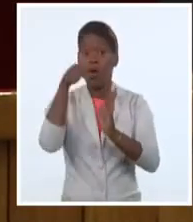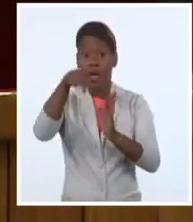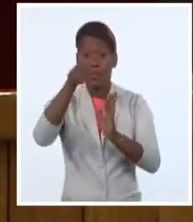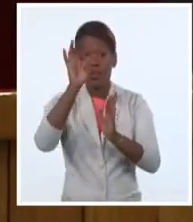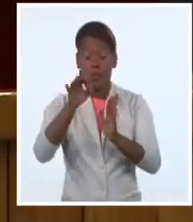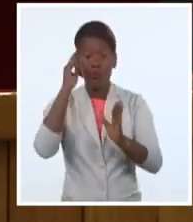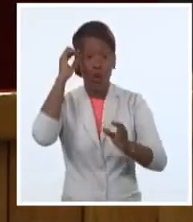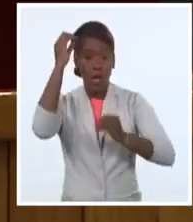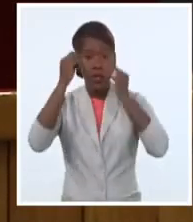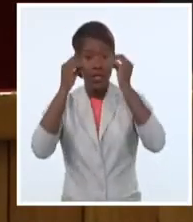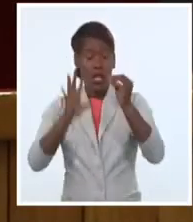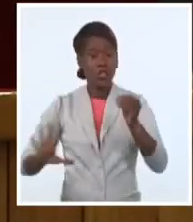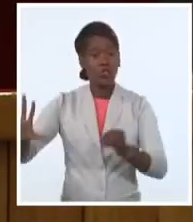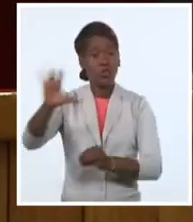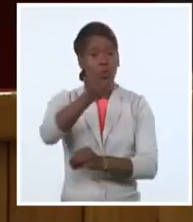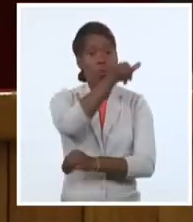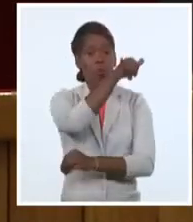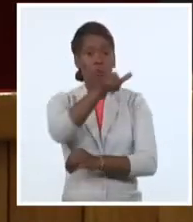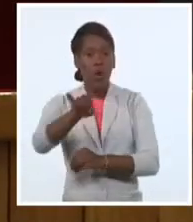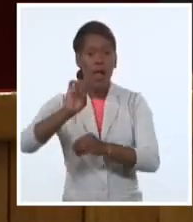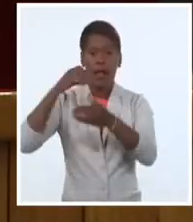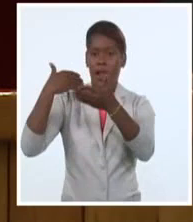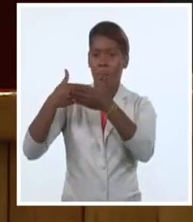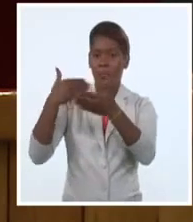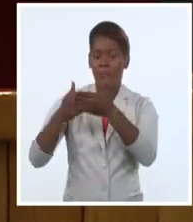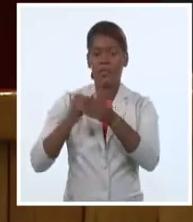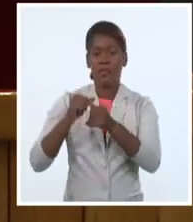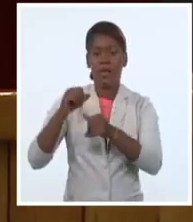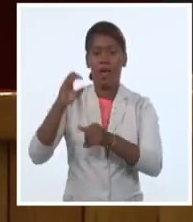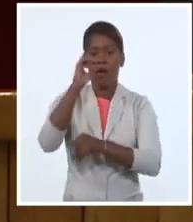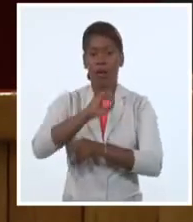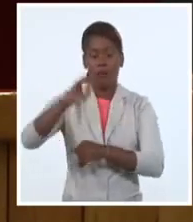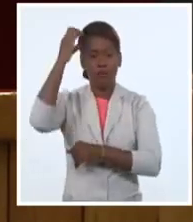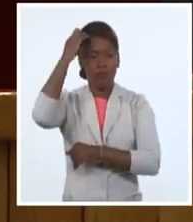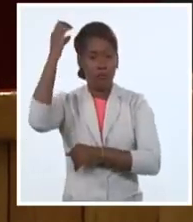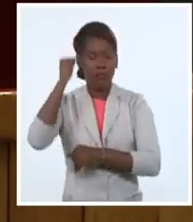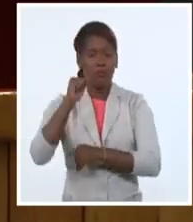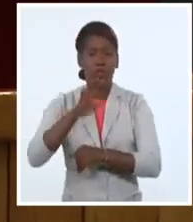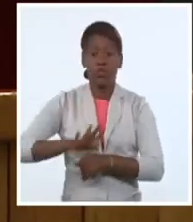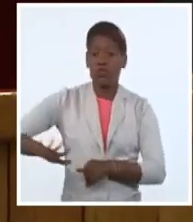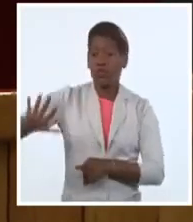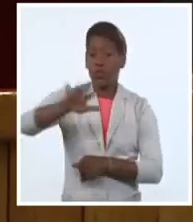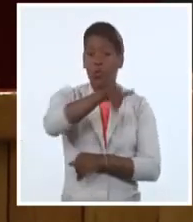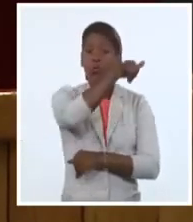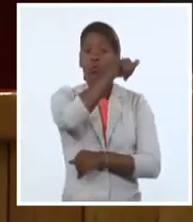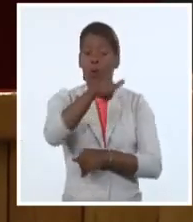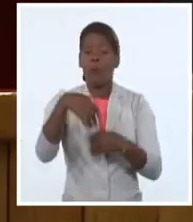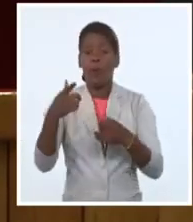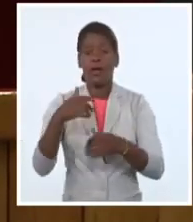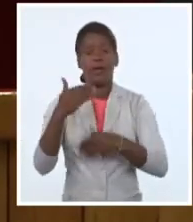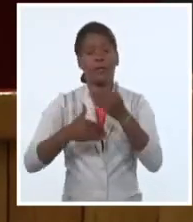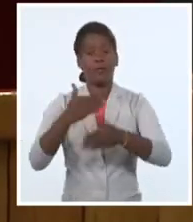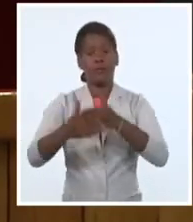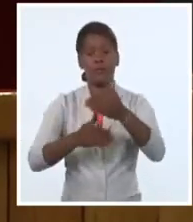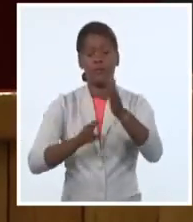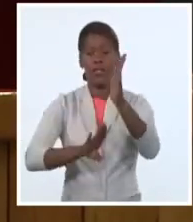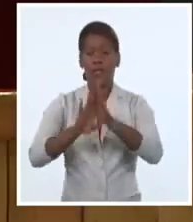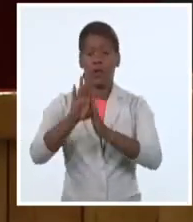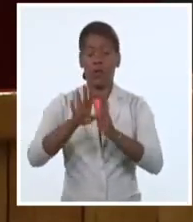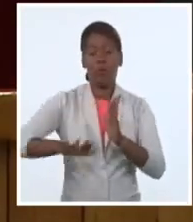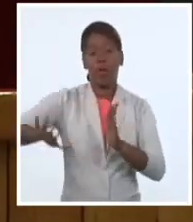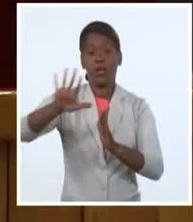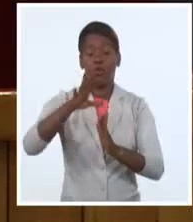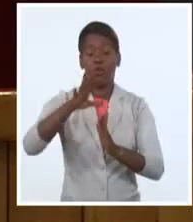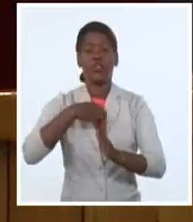sociales, en todas las instituciones y órganos del Estado, a todos los niveles, para fomentar la acción creativa y responsable en